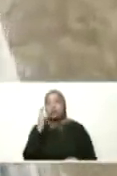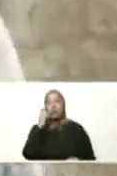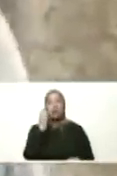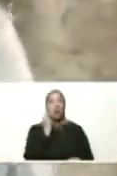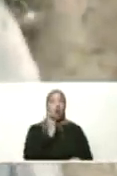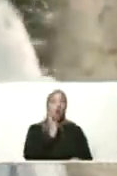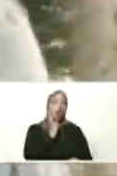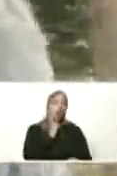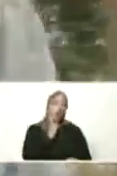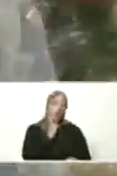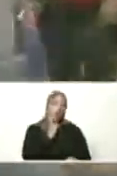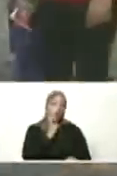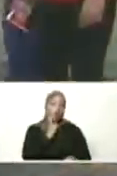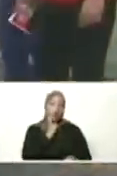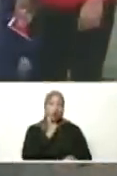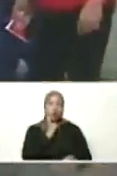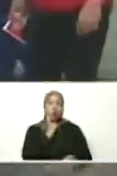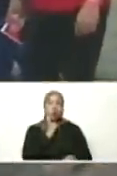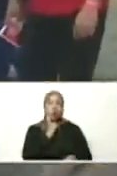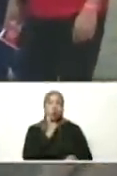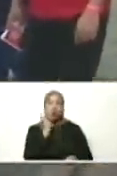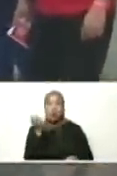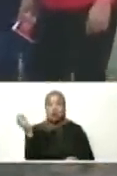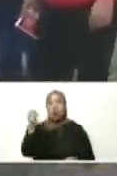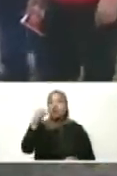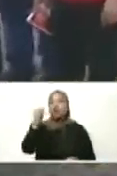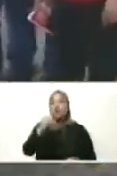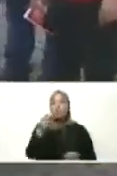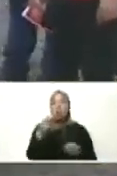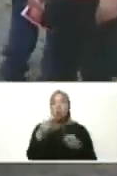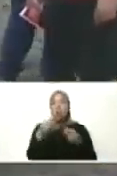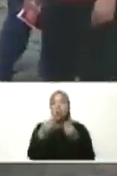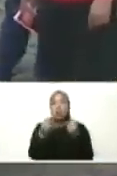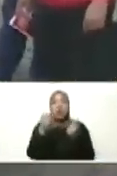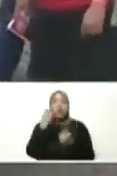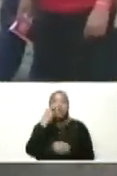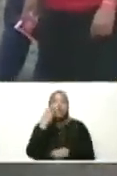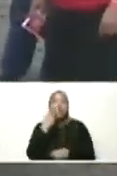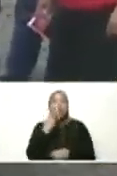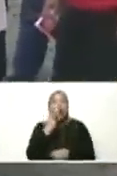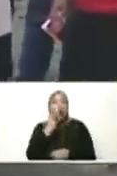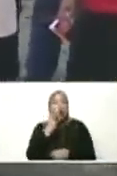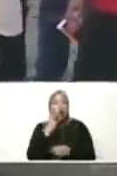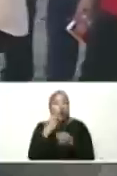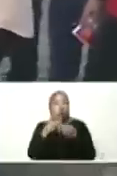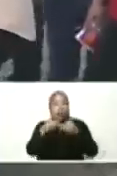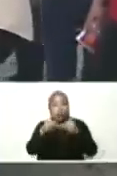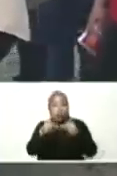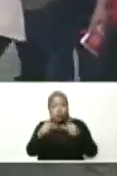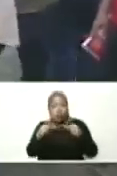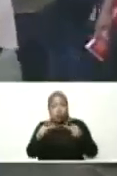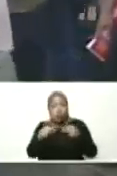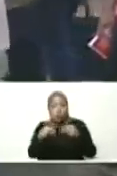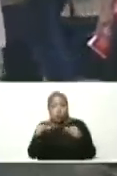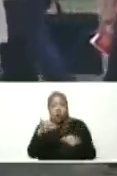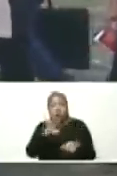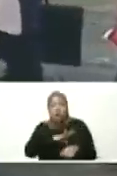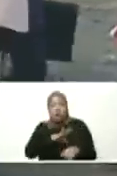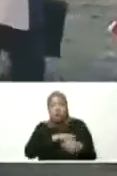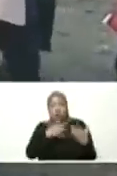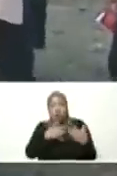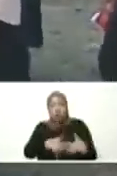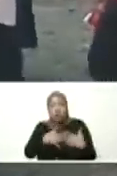son distintas experiencias que ahora pasan a sumarse a la marca Chocolate. Comunal. Chocolate. Esta harina, presidente, que es la de la planta de Socopó, ya viene